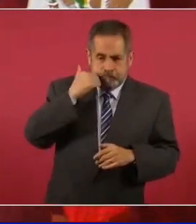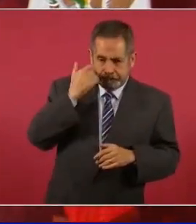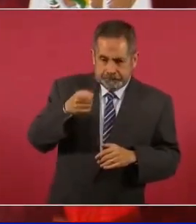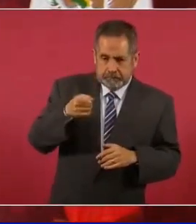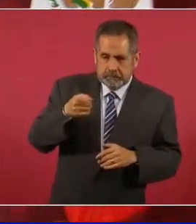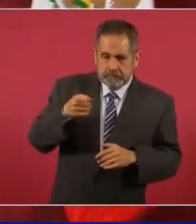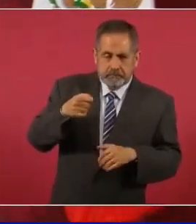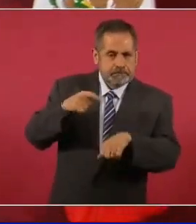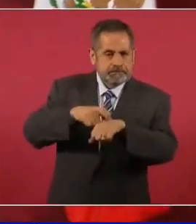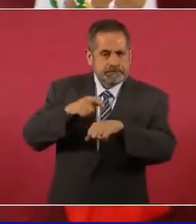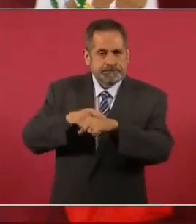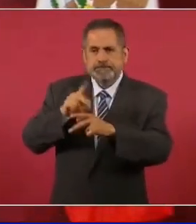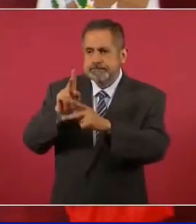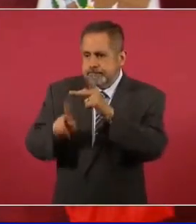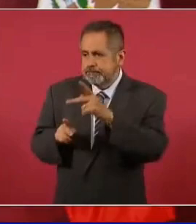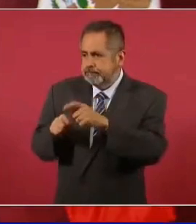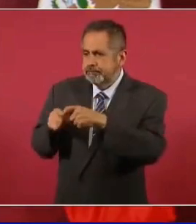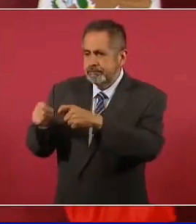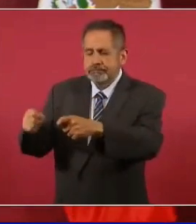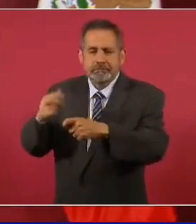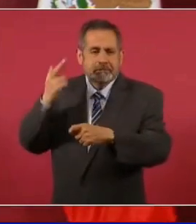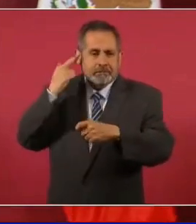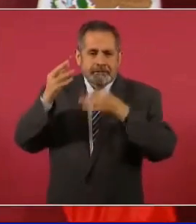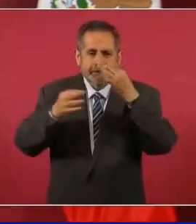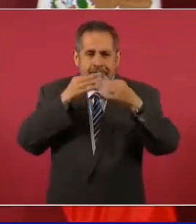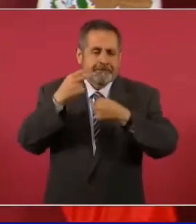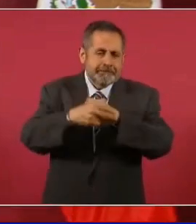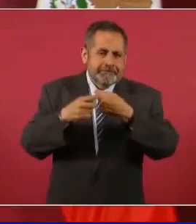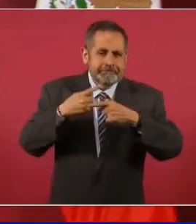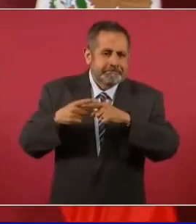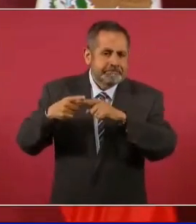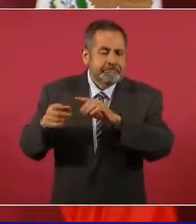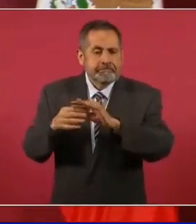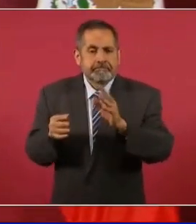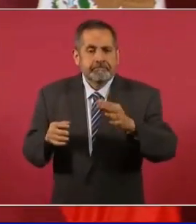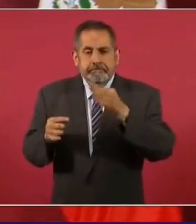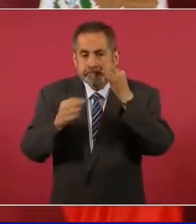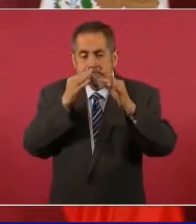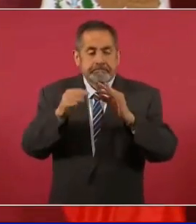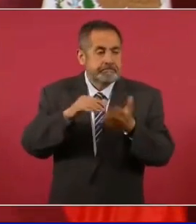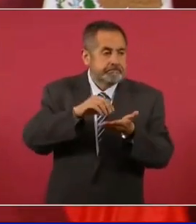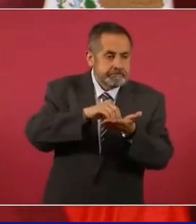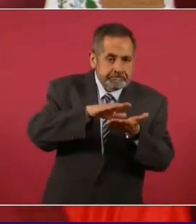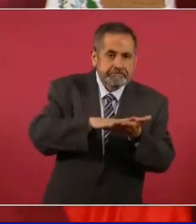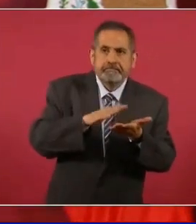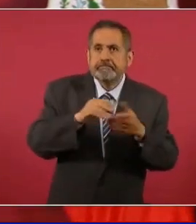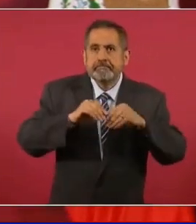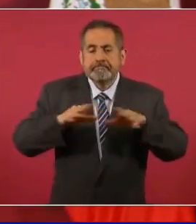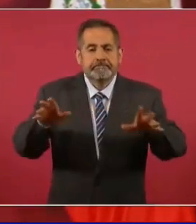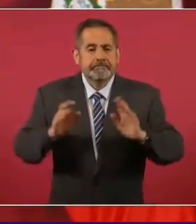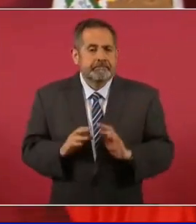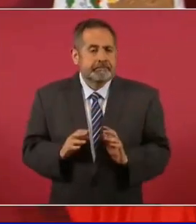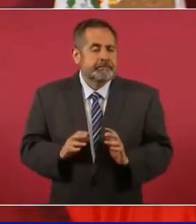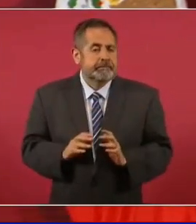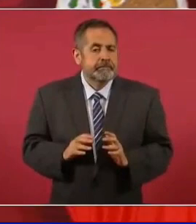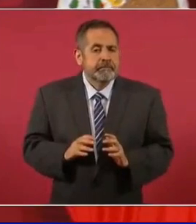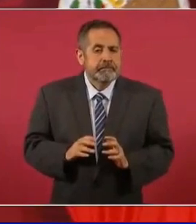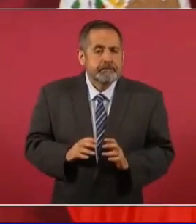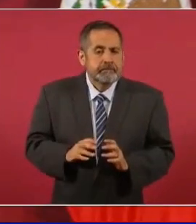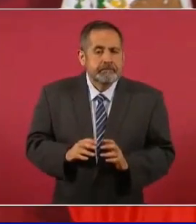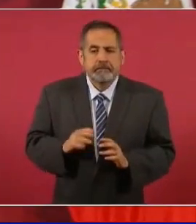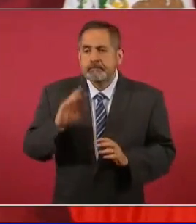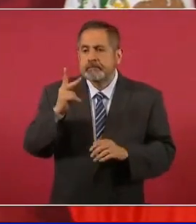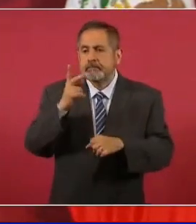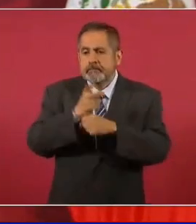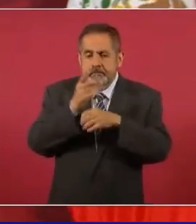que los tiempos en el radio en televisión la prensa escrita ya sea la